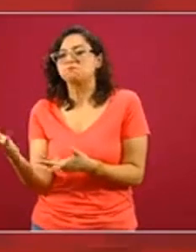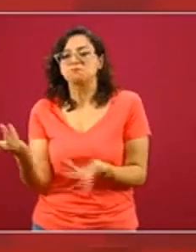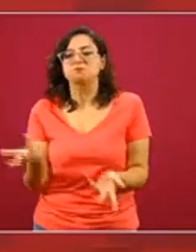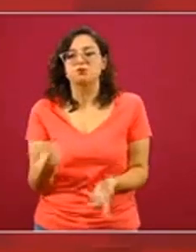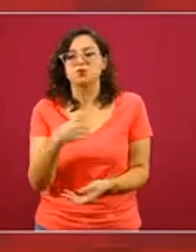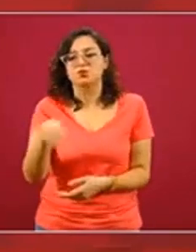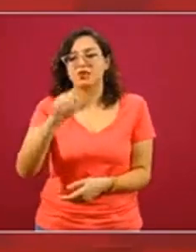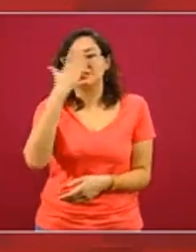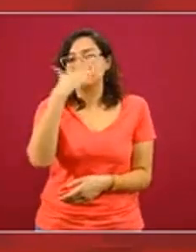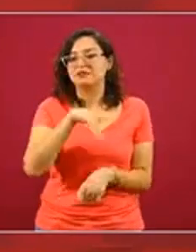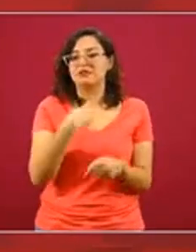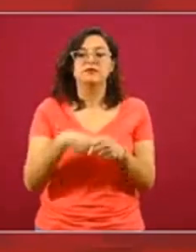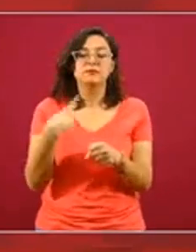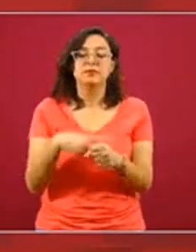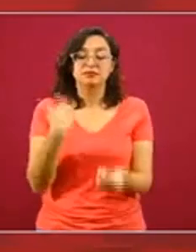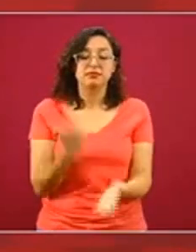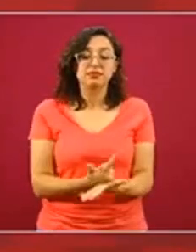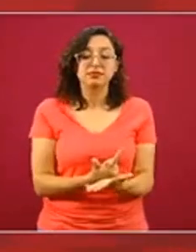enfermedades crónicas,